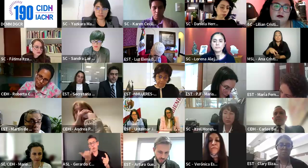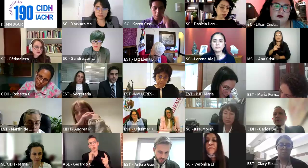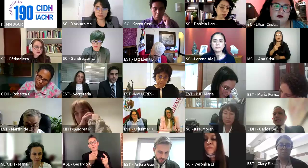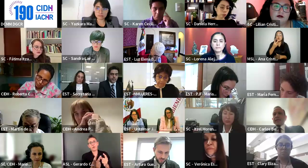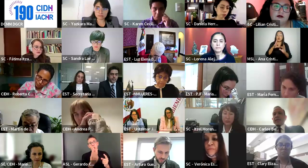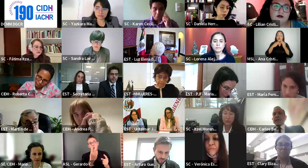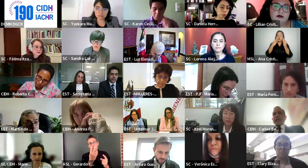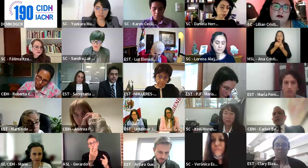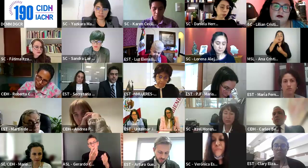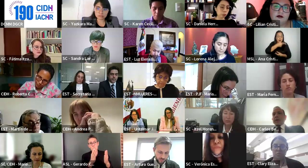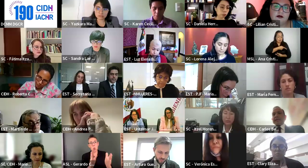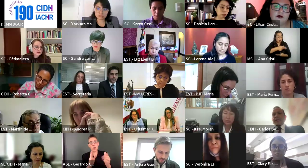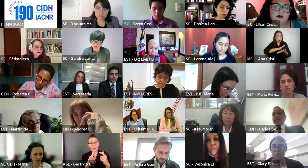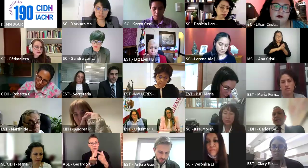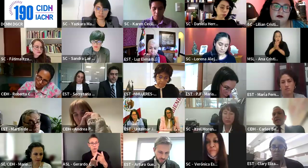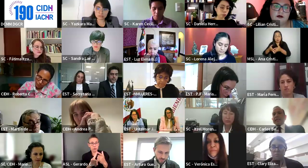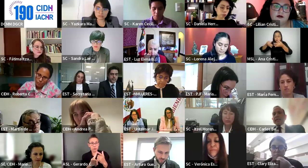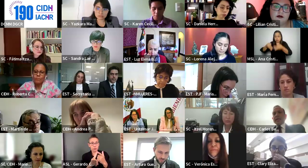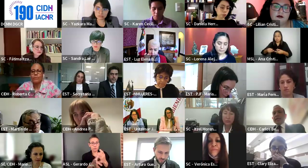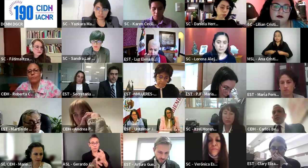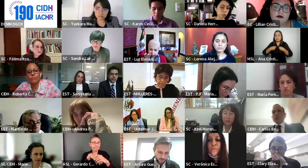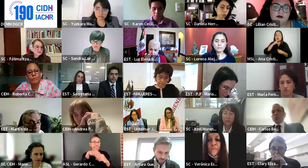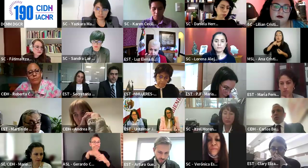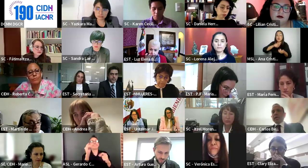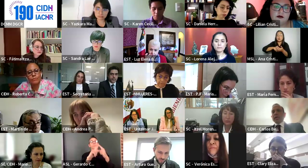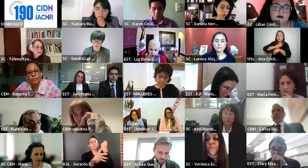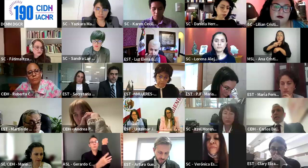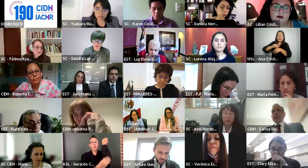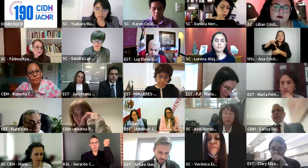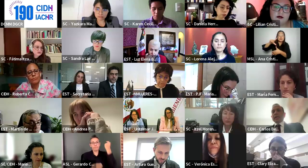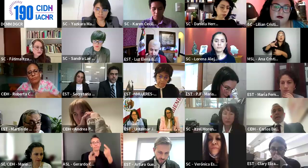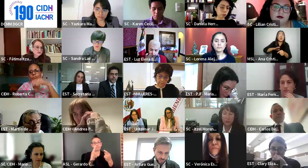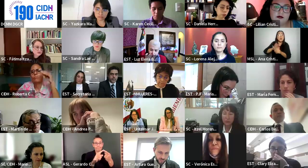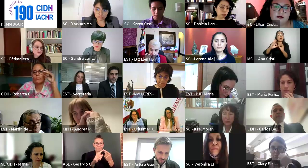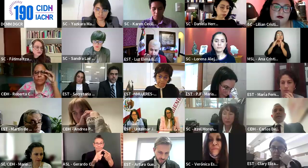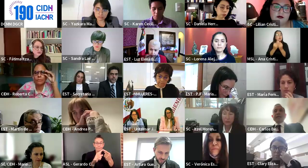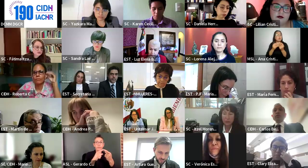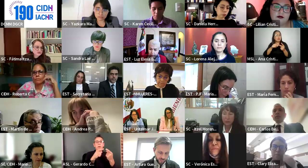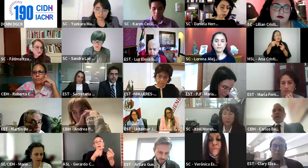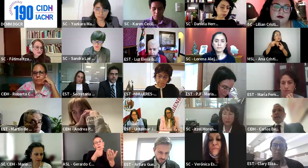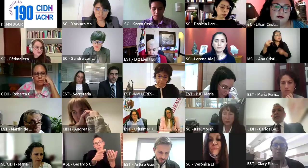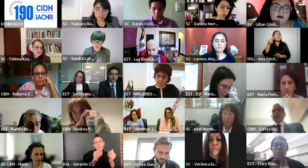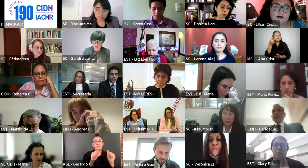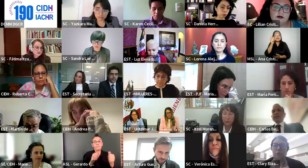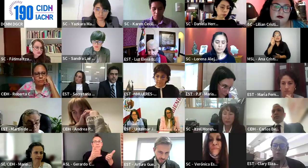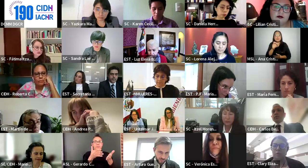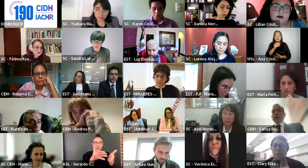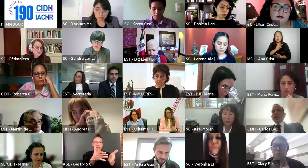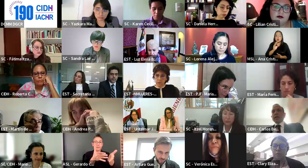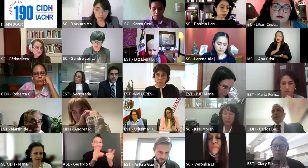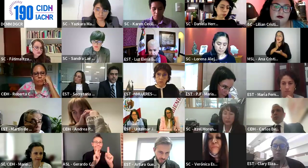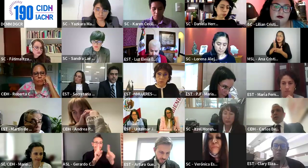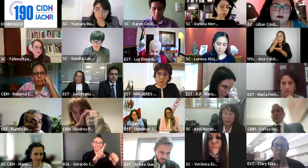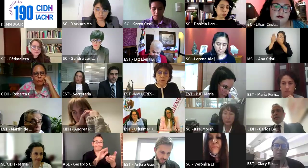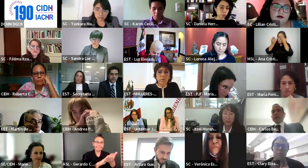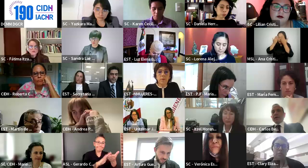de la pobreza en un país en América Latina, que es una, la posibilidad de estudiar, y en segundo lugar,